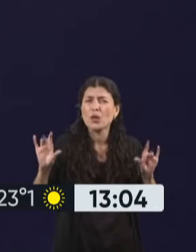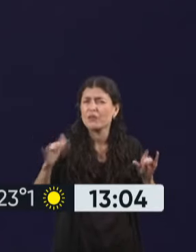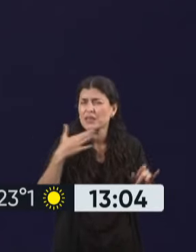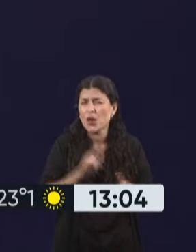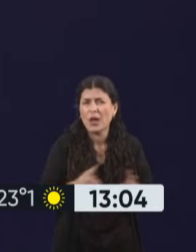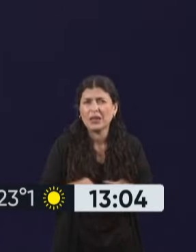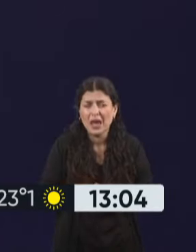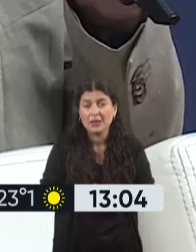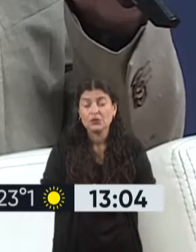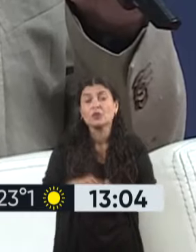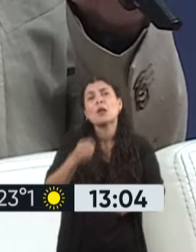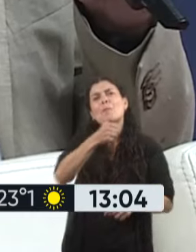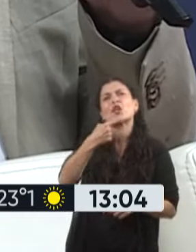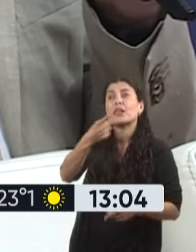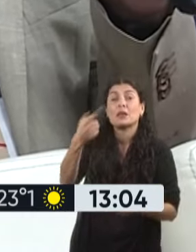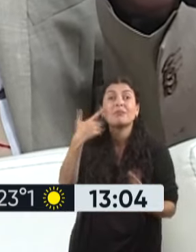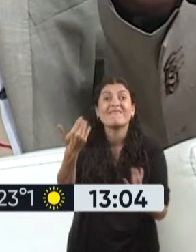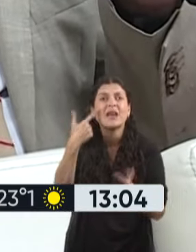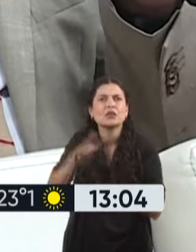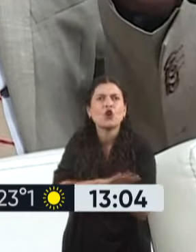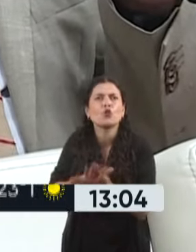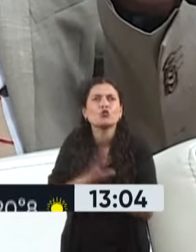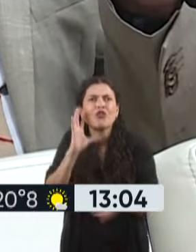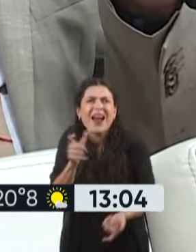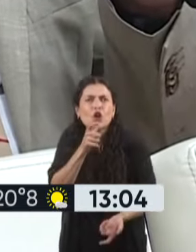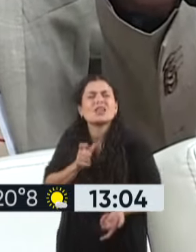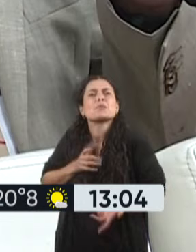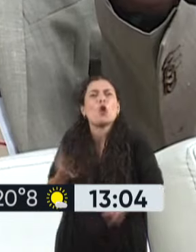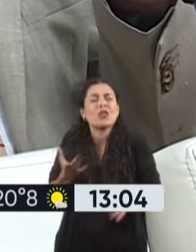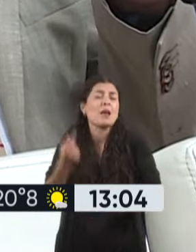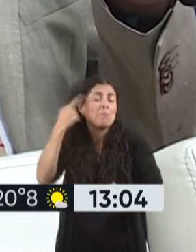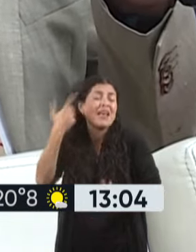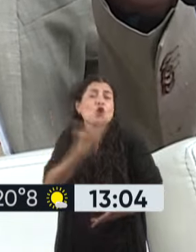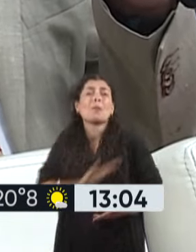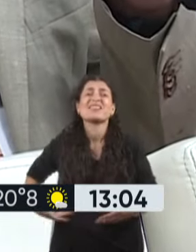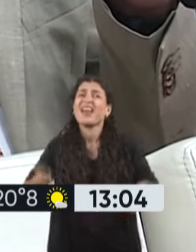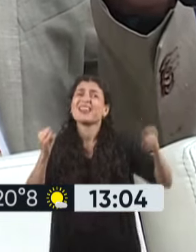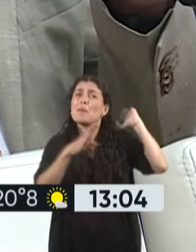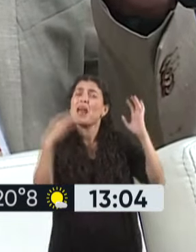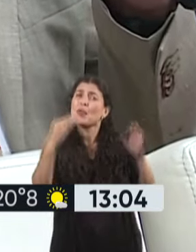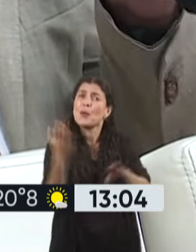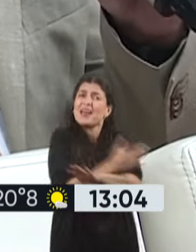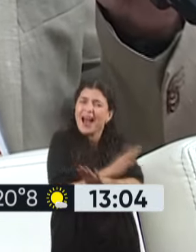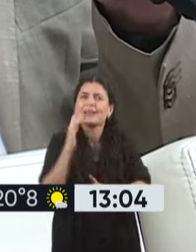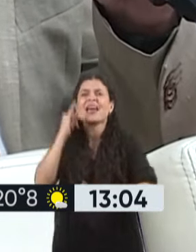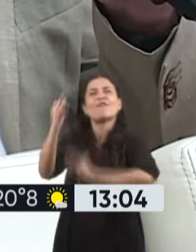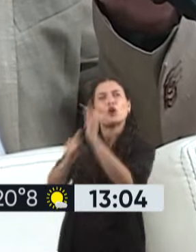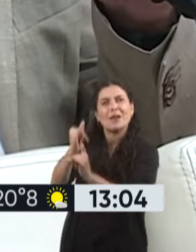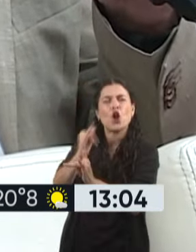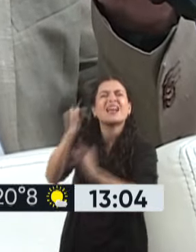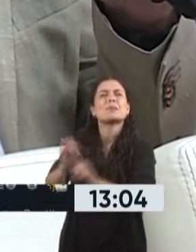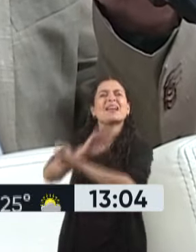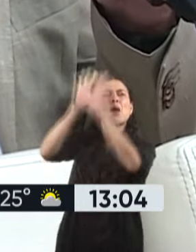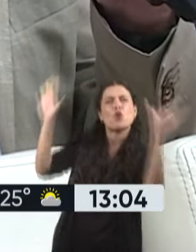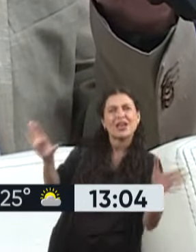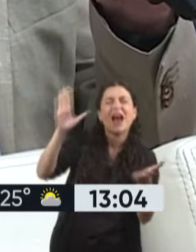resolverla porque el presidente debería estar informado asesorado respecto a estas